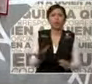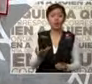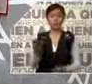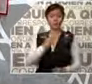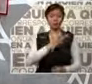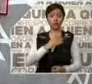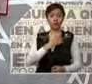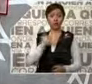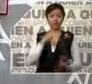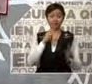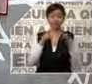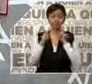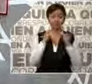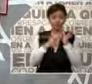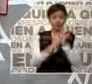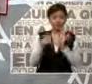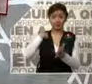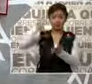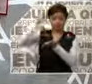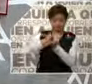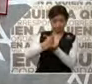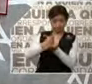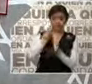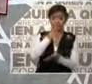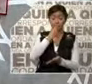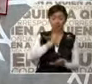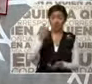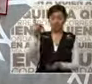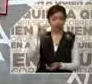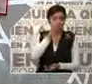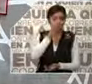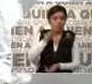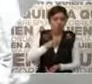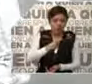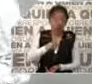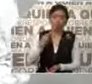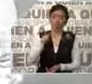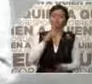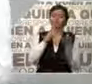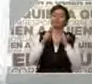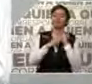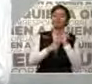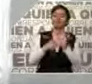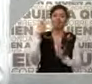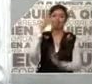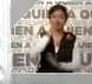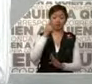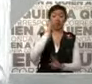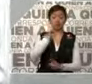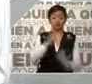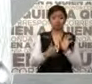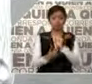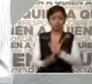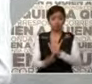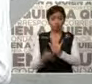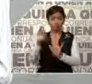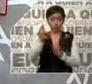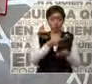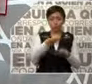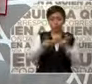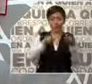Seguimos con el encargo del señor Jorge Garralda. Uh-huh. Aunque no esté él, seguimos trayendo buenas noticias. Y la nota Perfecto. Que te traigo es sobre una entrega